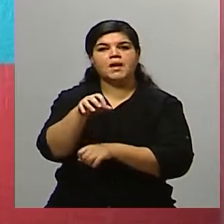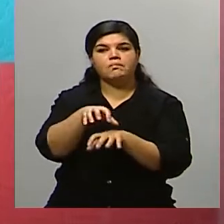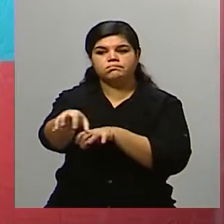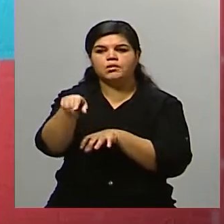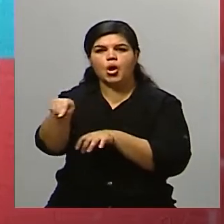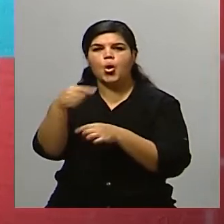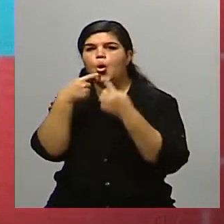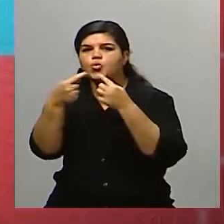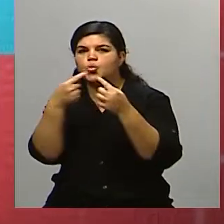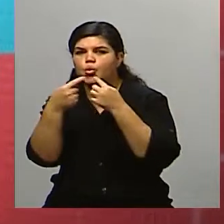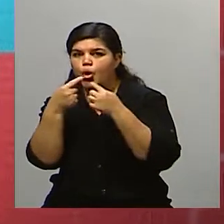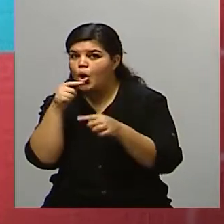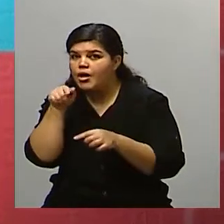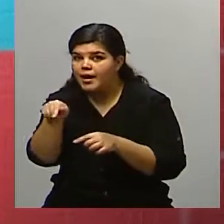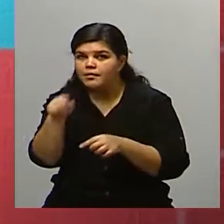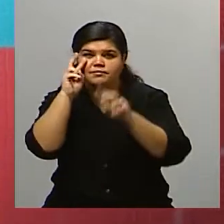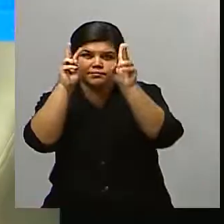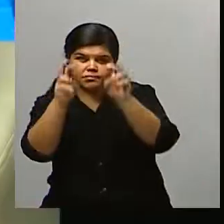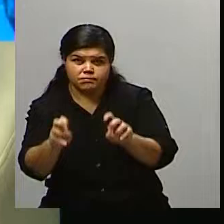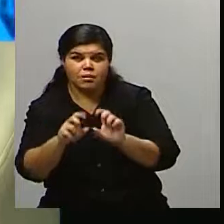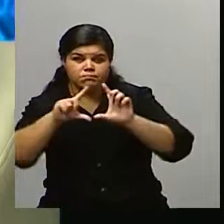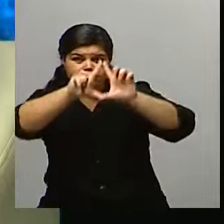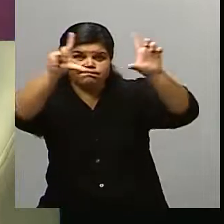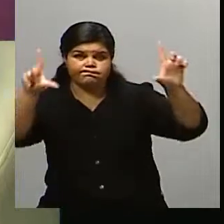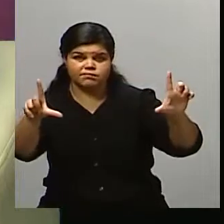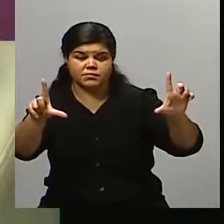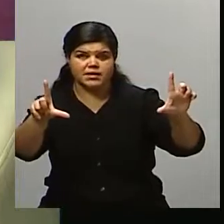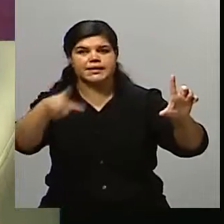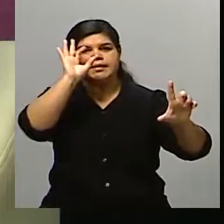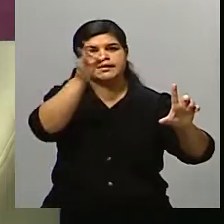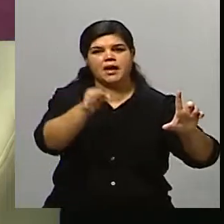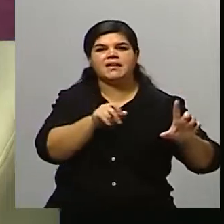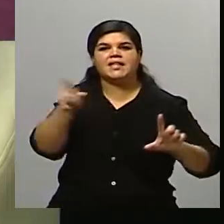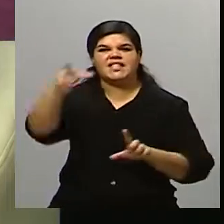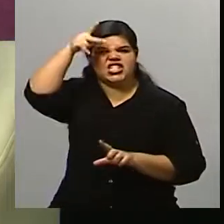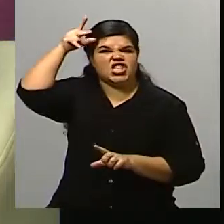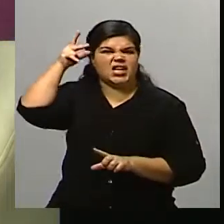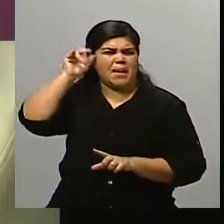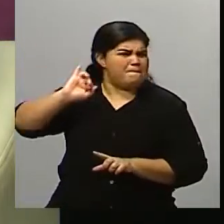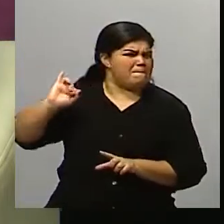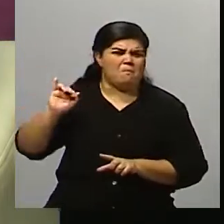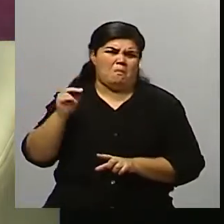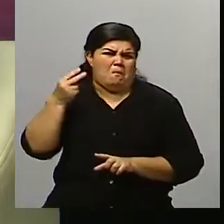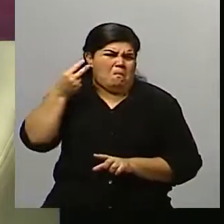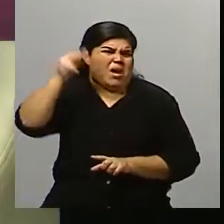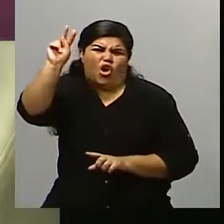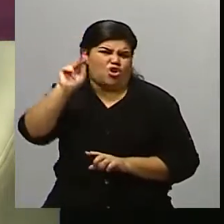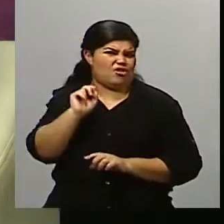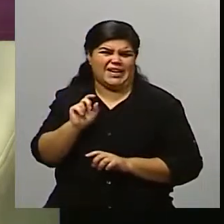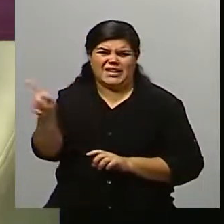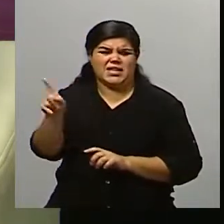Chile, que se da por sentado que tiene uno de los peores sistemas previsionales, incluso hay grandes discusiones hoy en día en